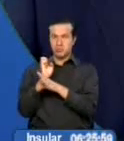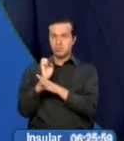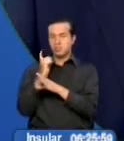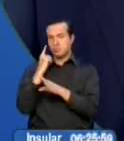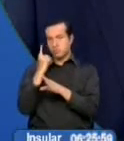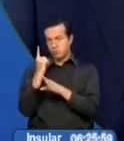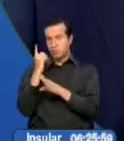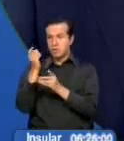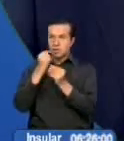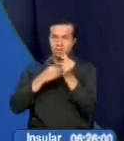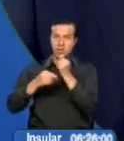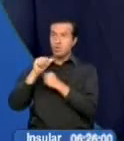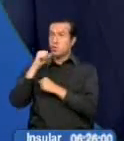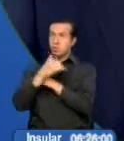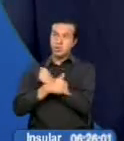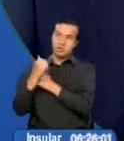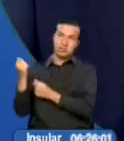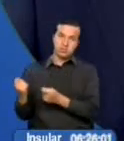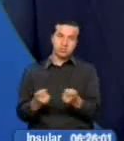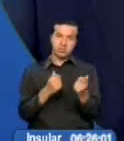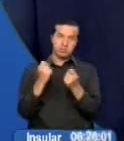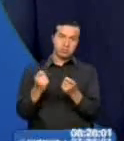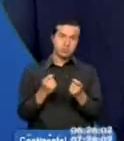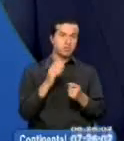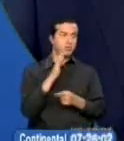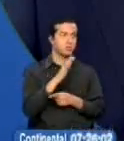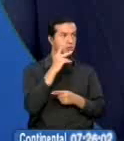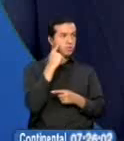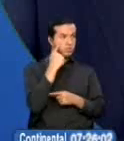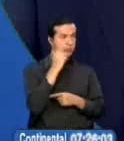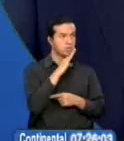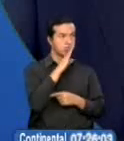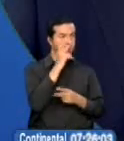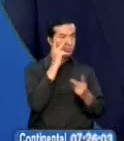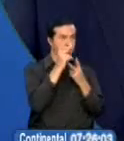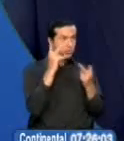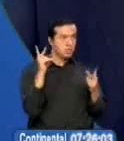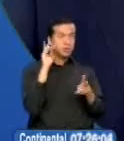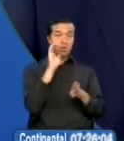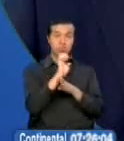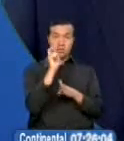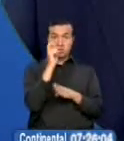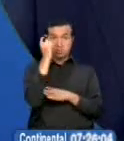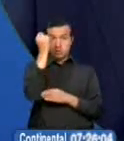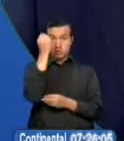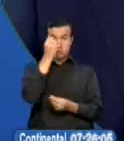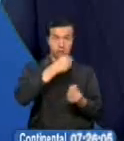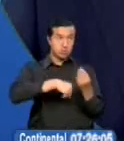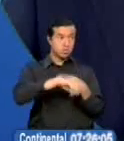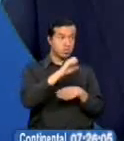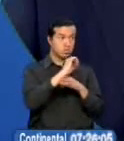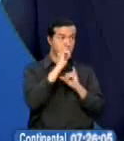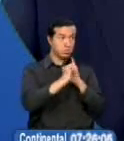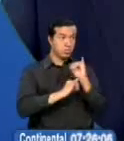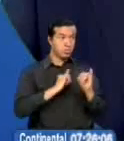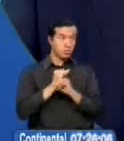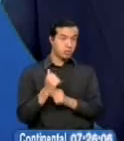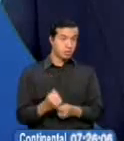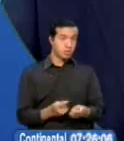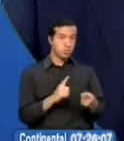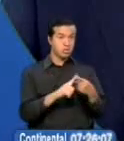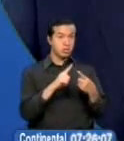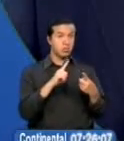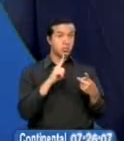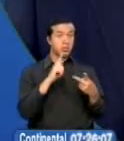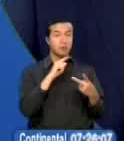las inversiones y que yo lo he venido escuchando en tus programas, Carlos, que el país requiere de inversión nacional y extranjera, pero que la misma no se